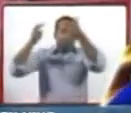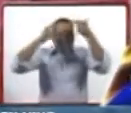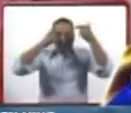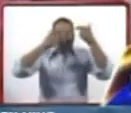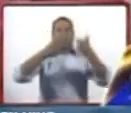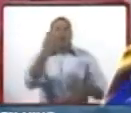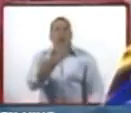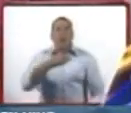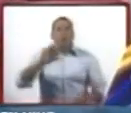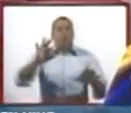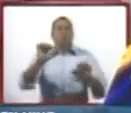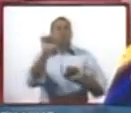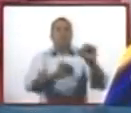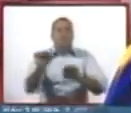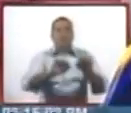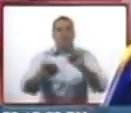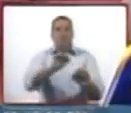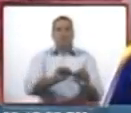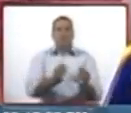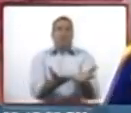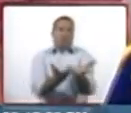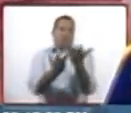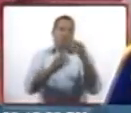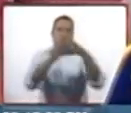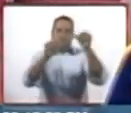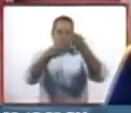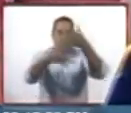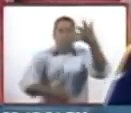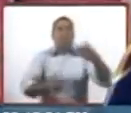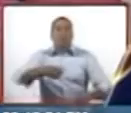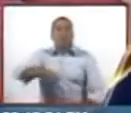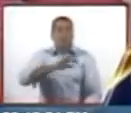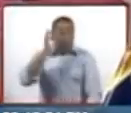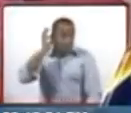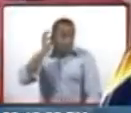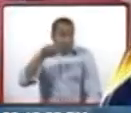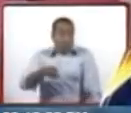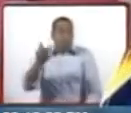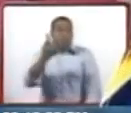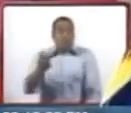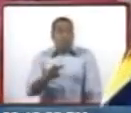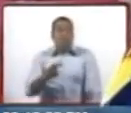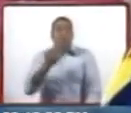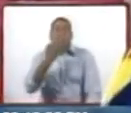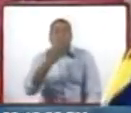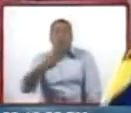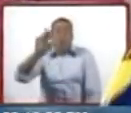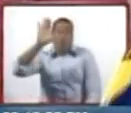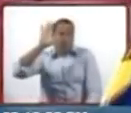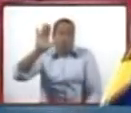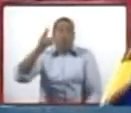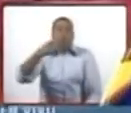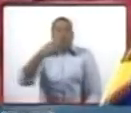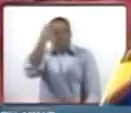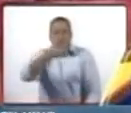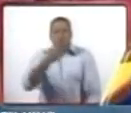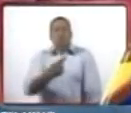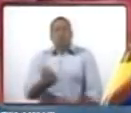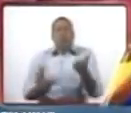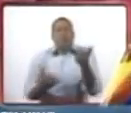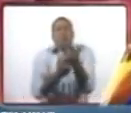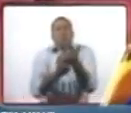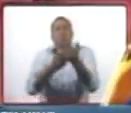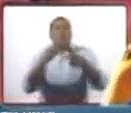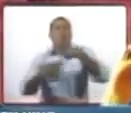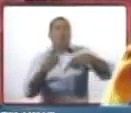de defender el legado que él nos dejó. Nosotras, las mujeres venezolanas, mi comandante, te lo juramos que vamos a dar la cara por esta revolución, por